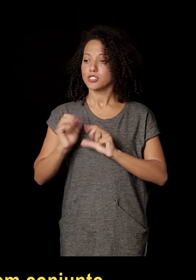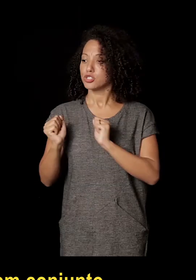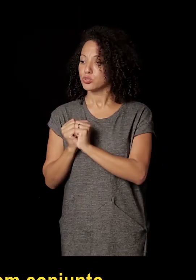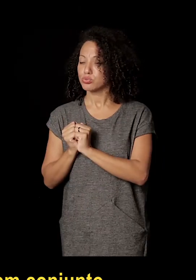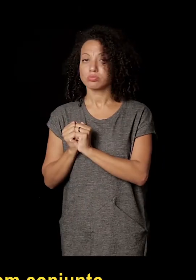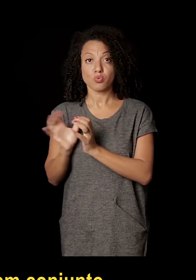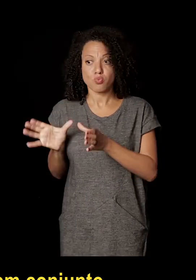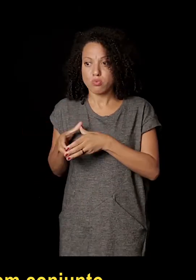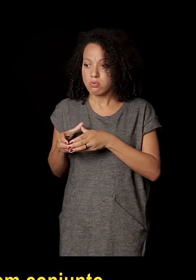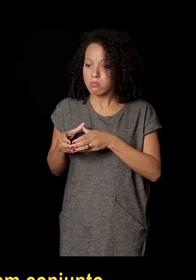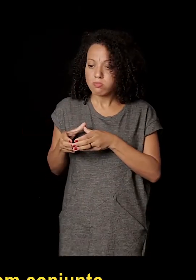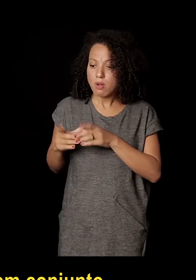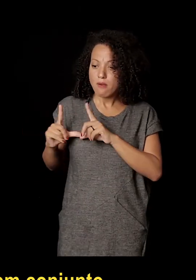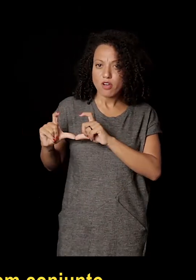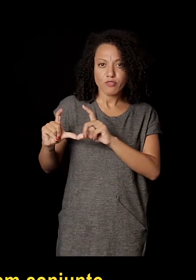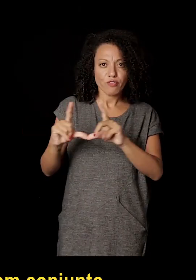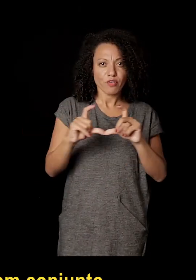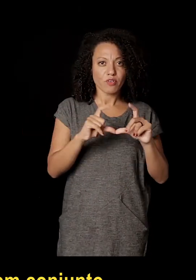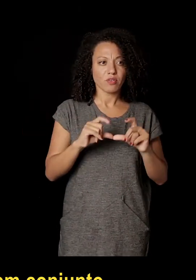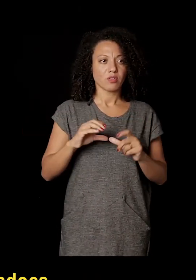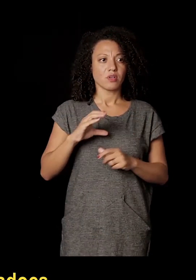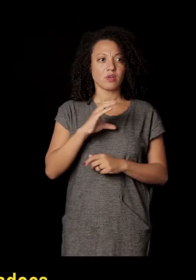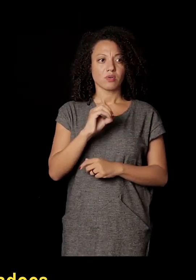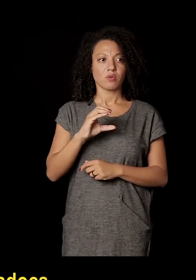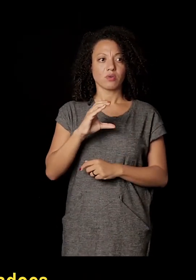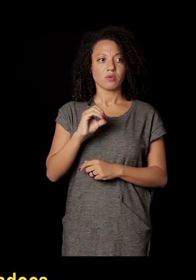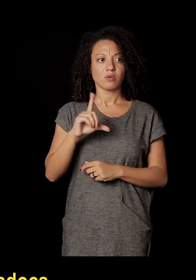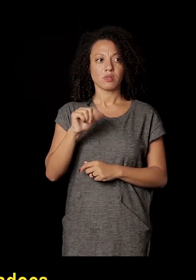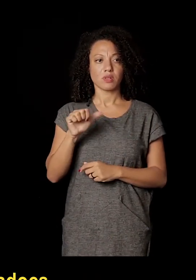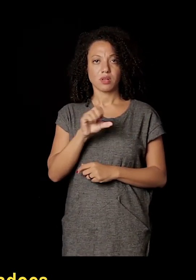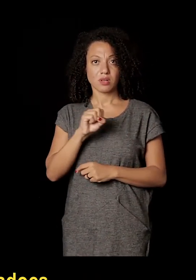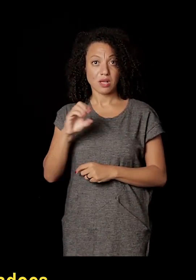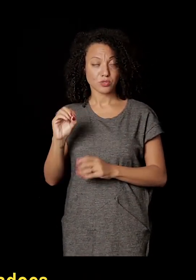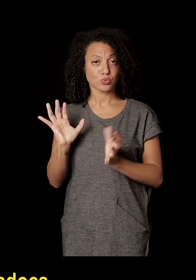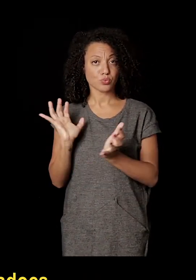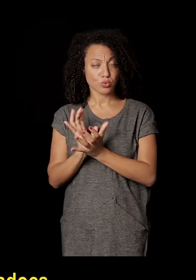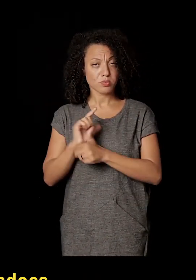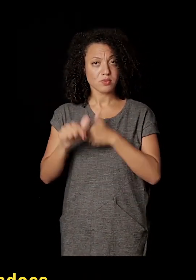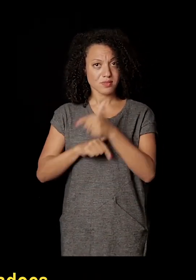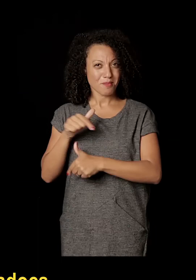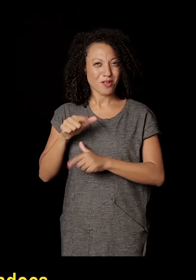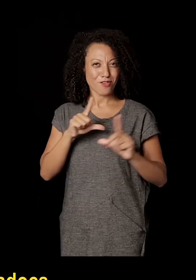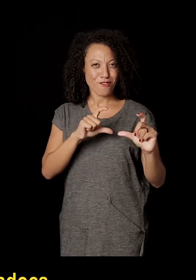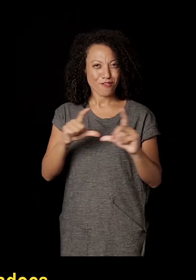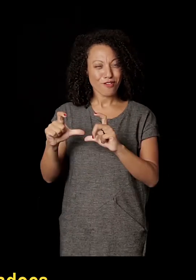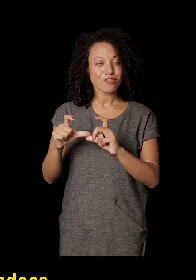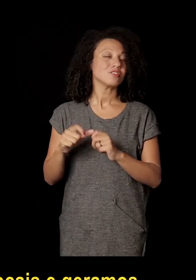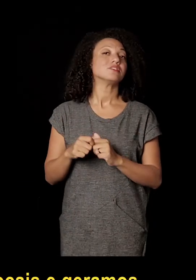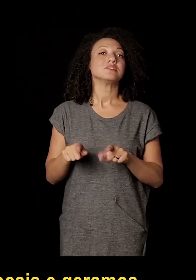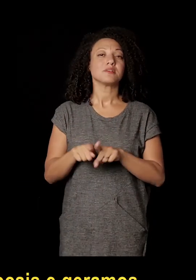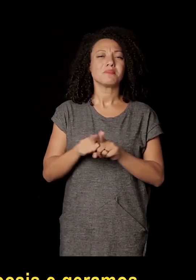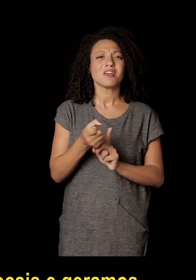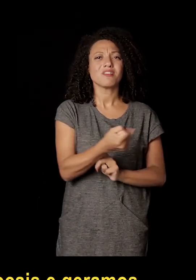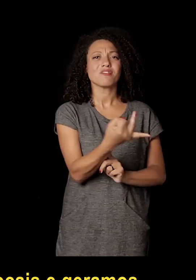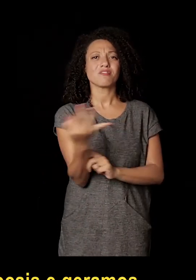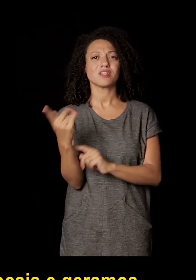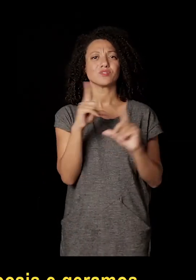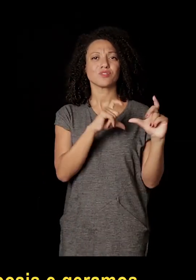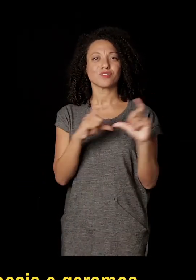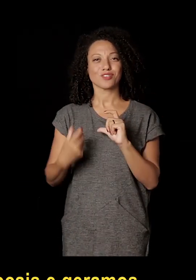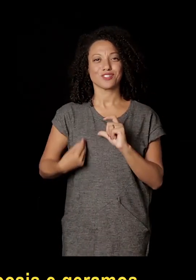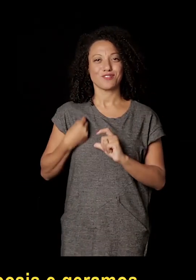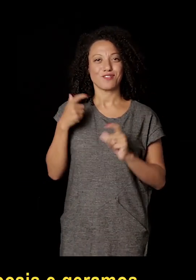producimos imágenes en conjunto con colectivos, aquí está Coco Lazo de Paradox, que fue el colectivo que trabajó en esto. Trabajamos con